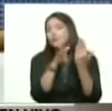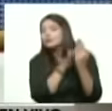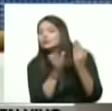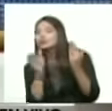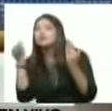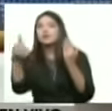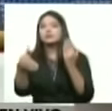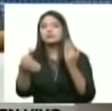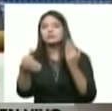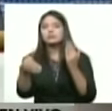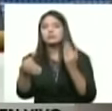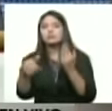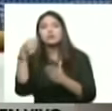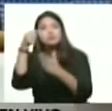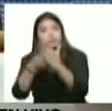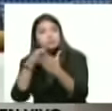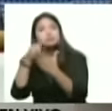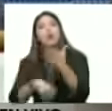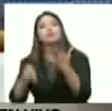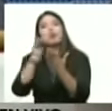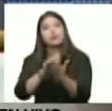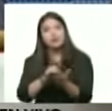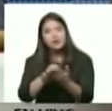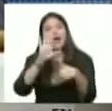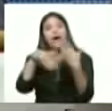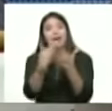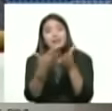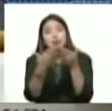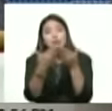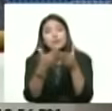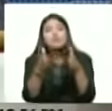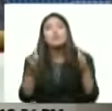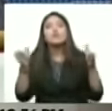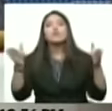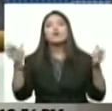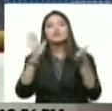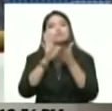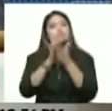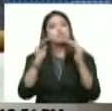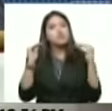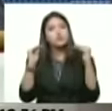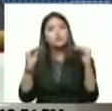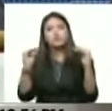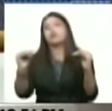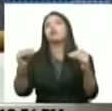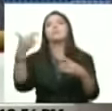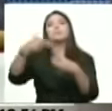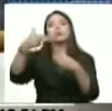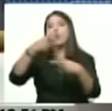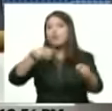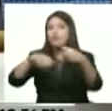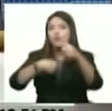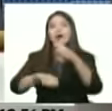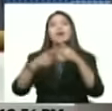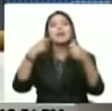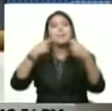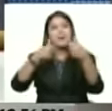ventana y volvemos a tocar la puerta, hasta que abramos la puerta de la estabilización y la recuperación del mercado petrolero y sus